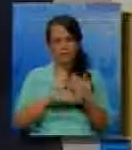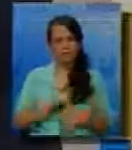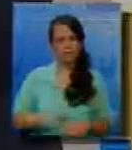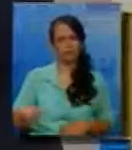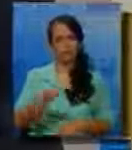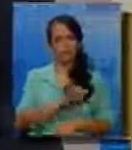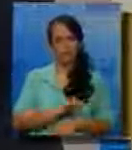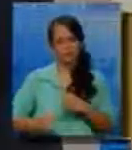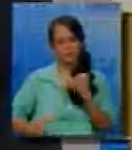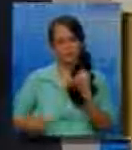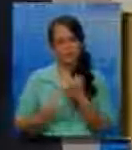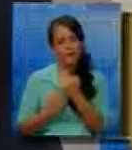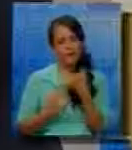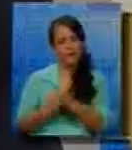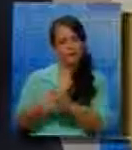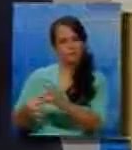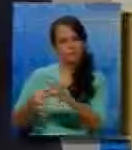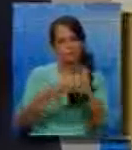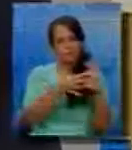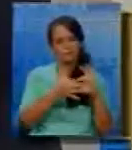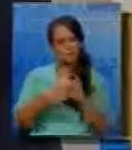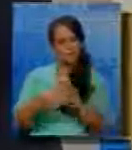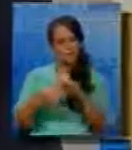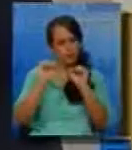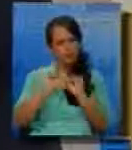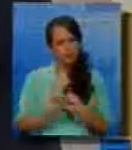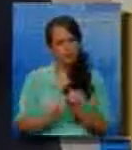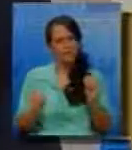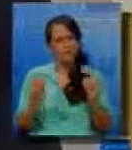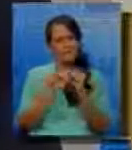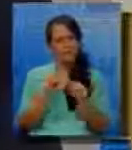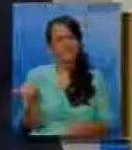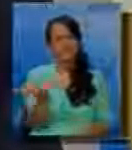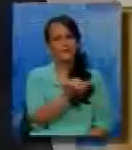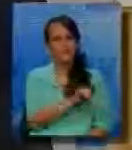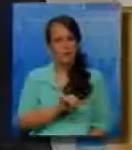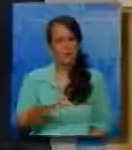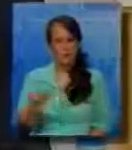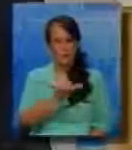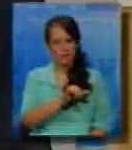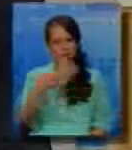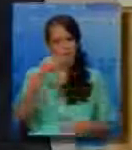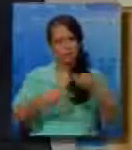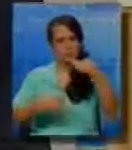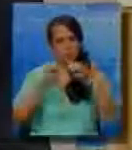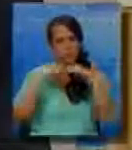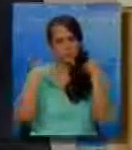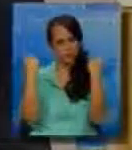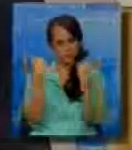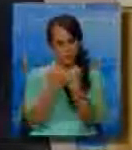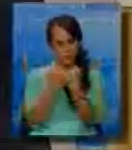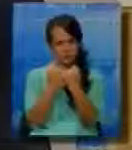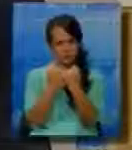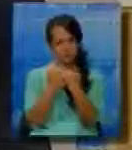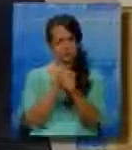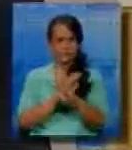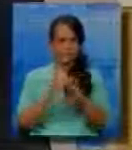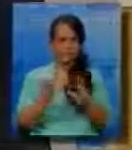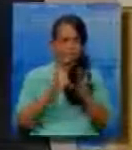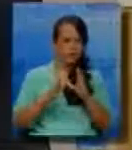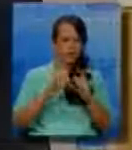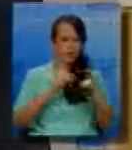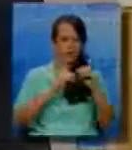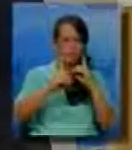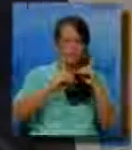en la solidaridad, en la subsidiariedad, en que podamos tener más equidad, más justicia social. Los diálogos han iniciado ya desde hace 3 semanas